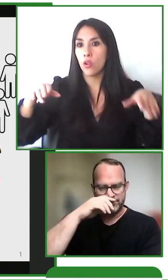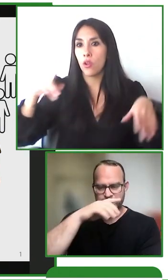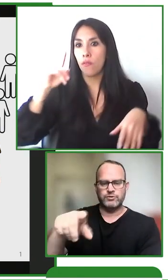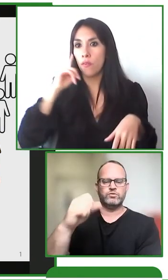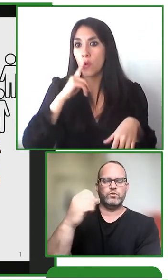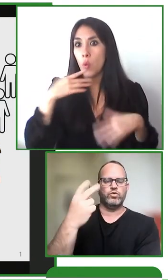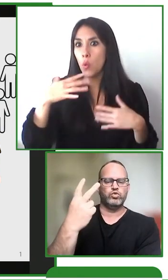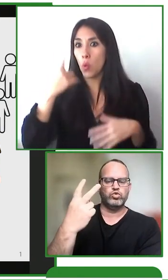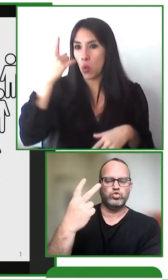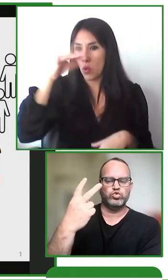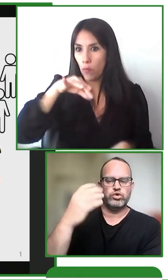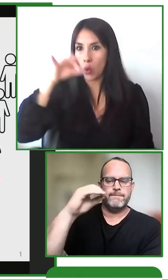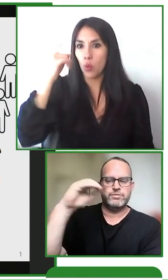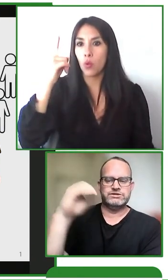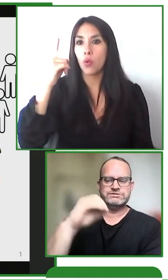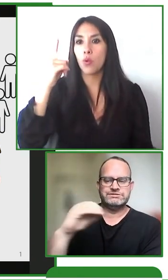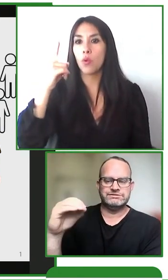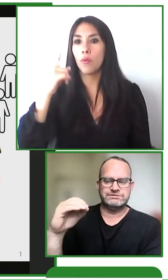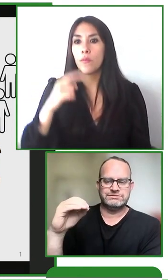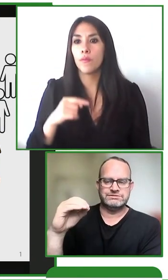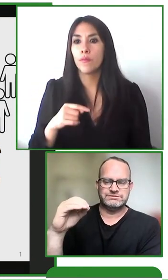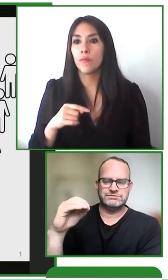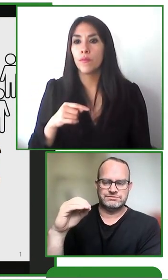lenguaje o al idioma.